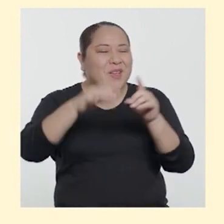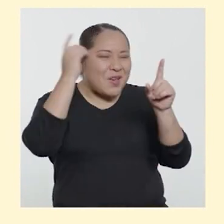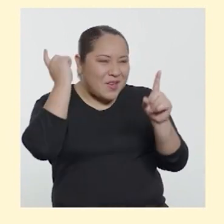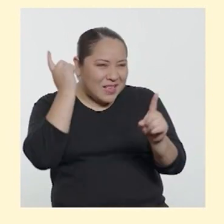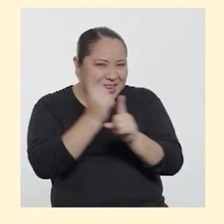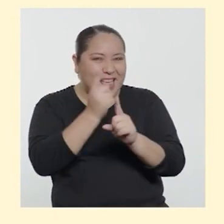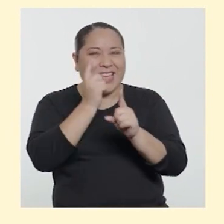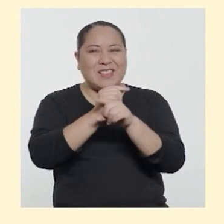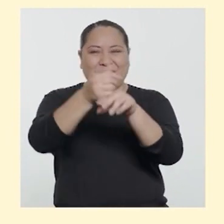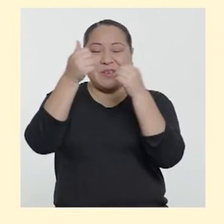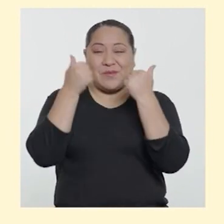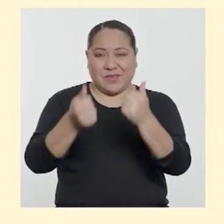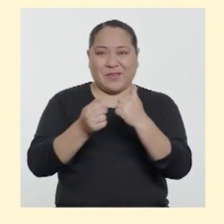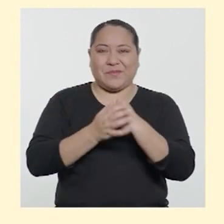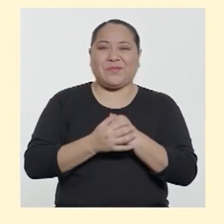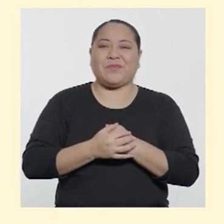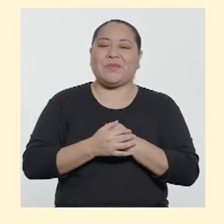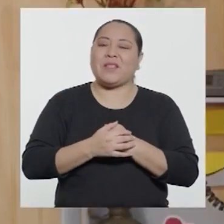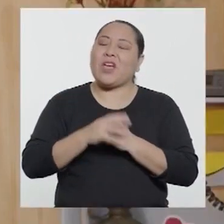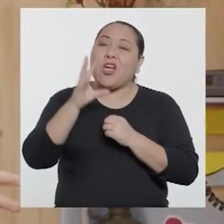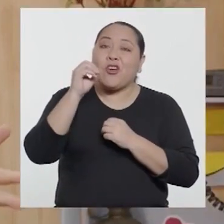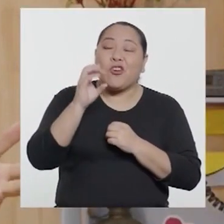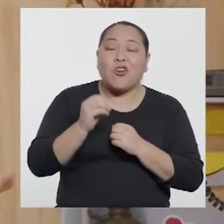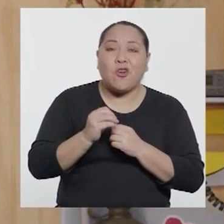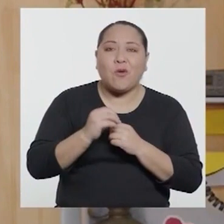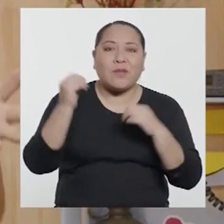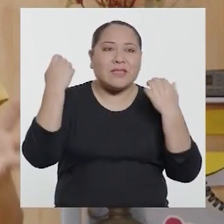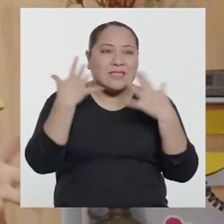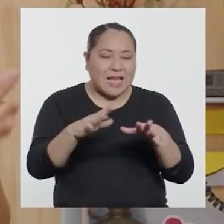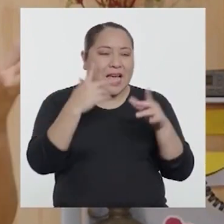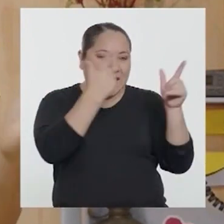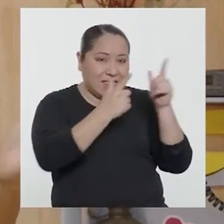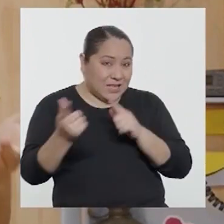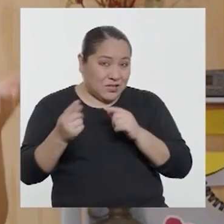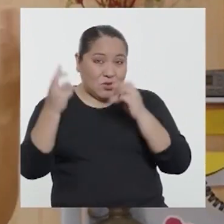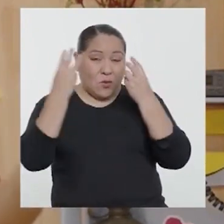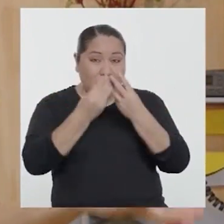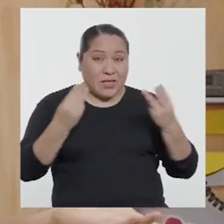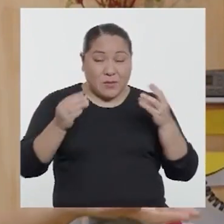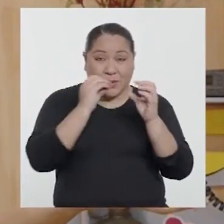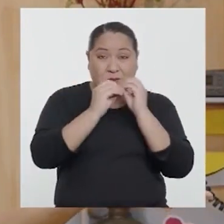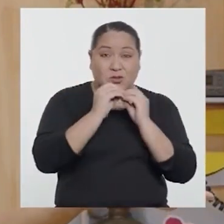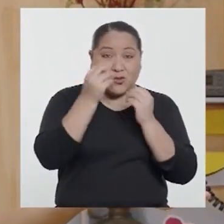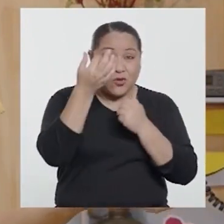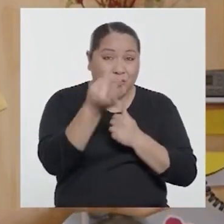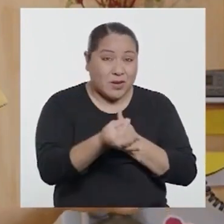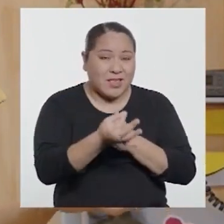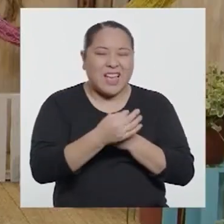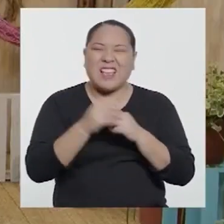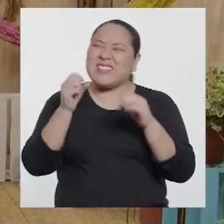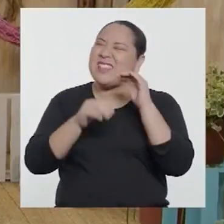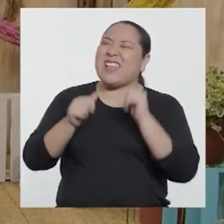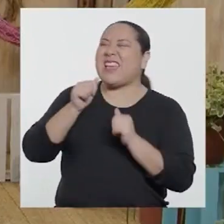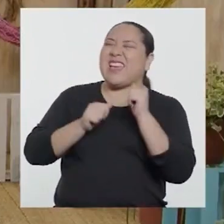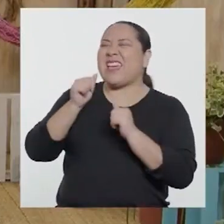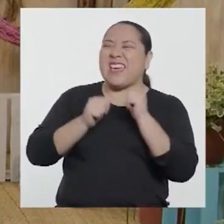¡Eso! ¡Muy bien! Coco, ya tienes el material para tu solución, ¿verdad?